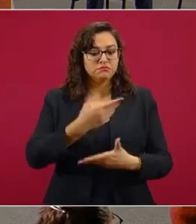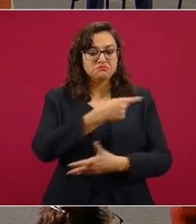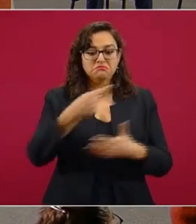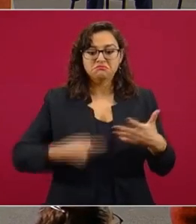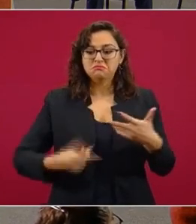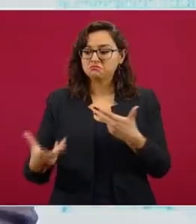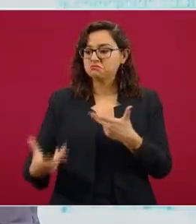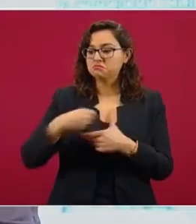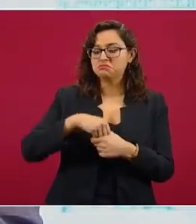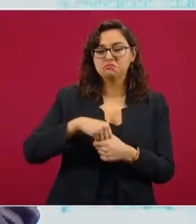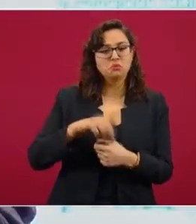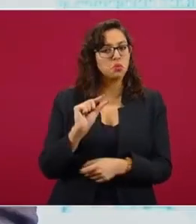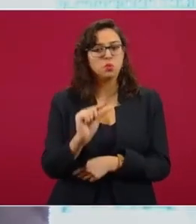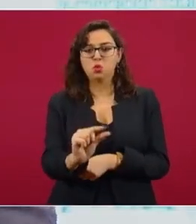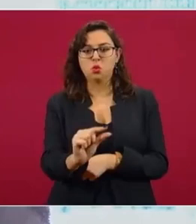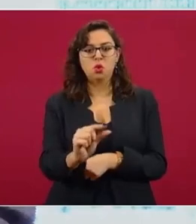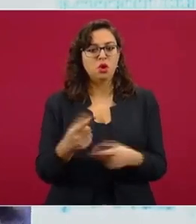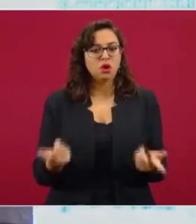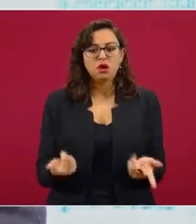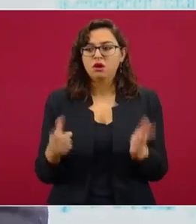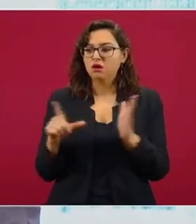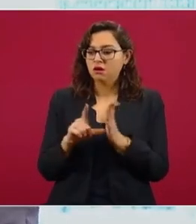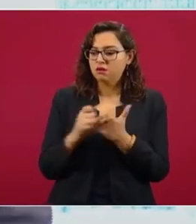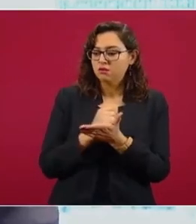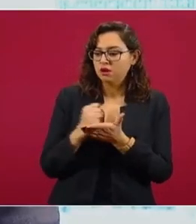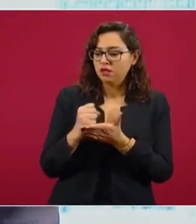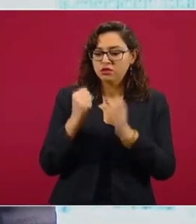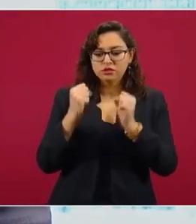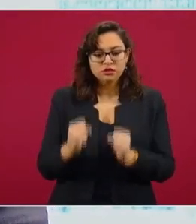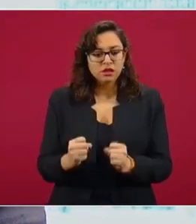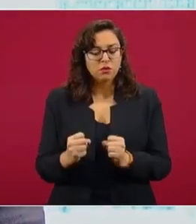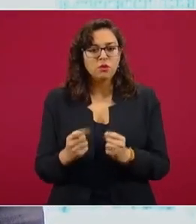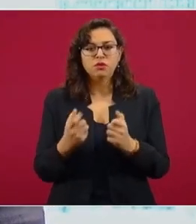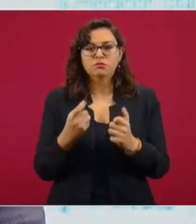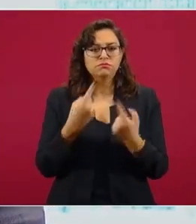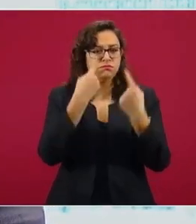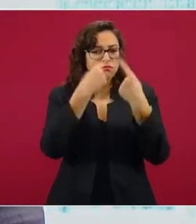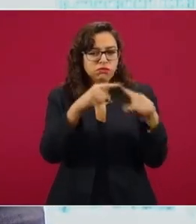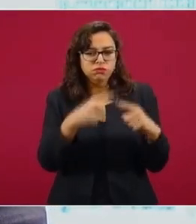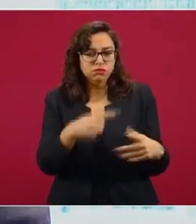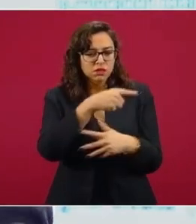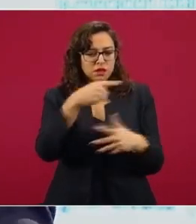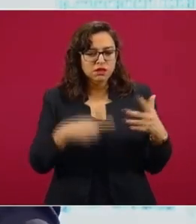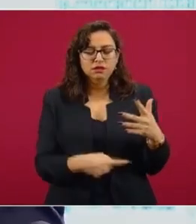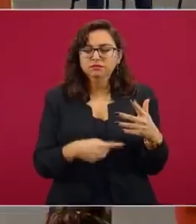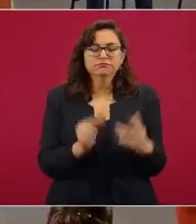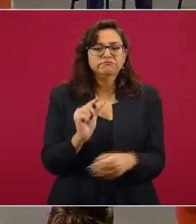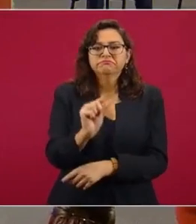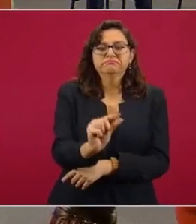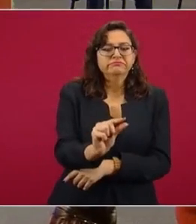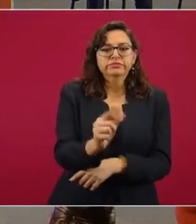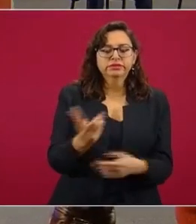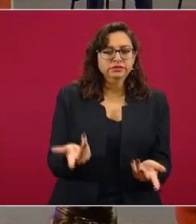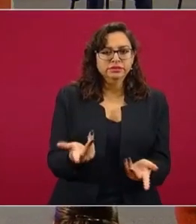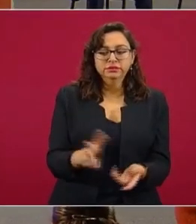de la economía tenemos pocas tarjetas de crédito, pocos seguros u otros elementos financieros. Poder tener acceso